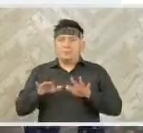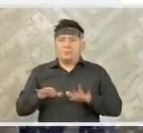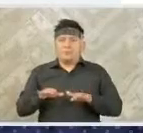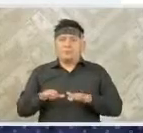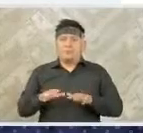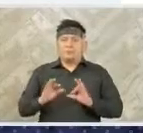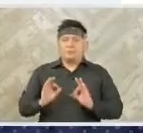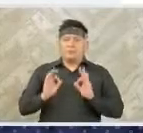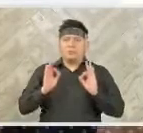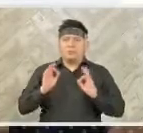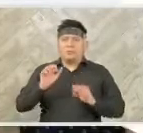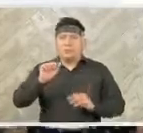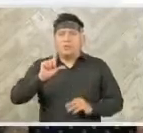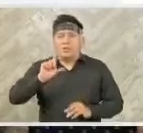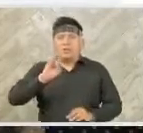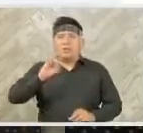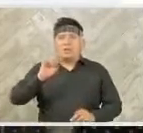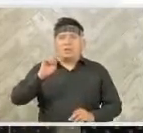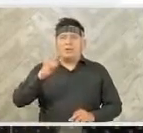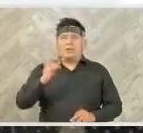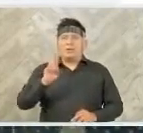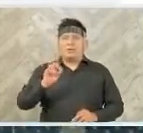de Seguridad, el doctor Alejandro Martínez.